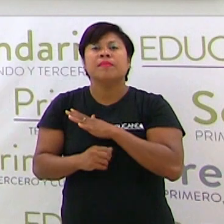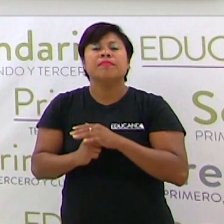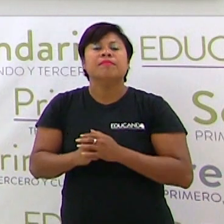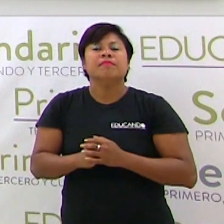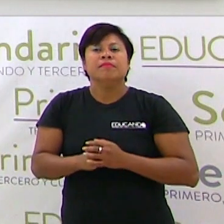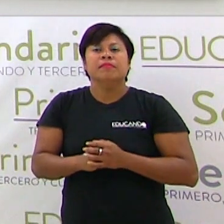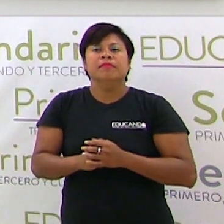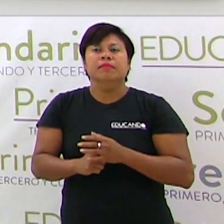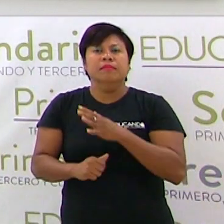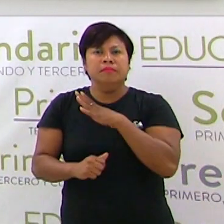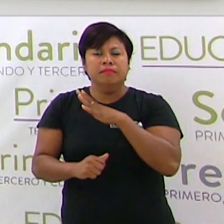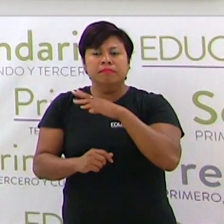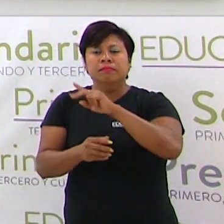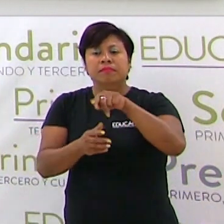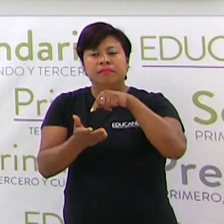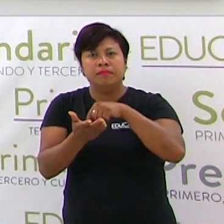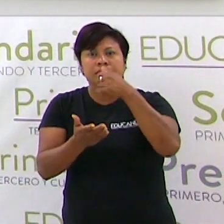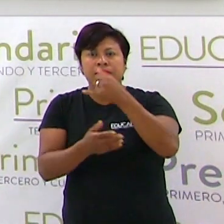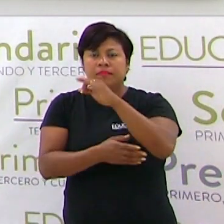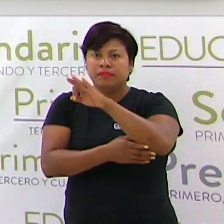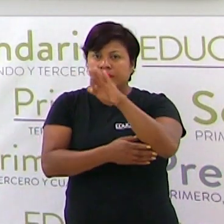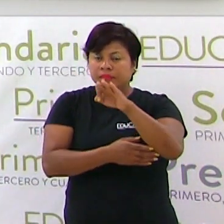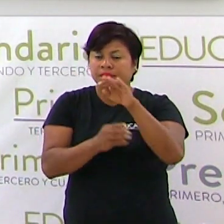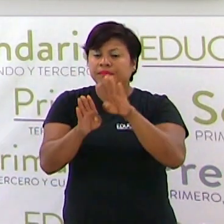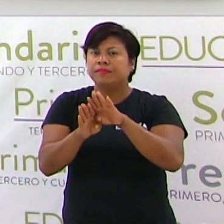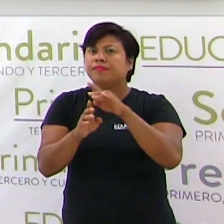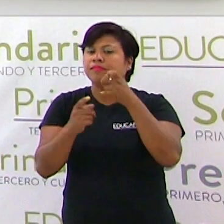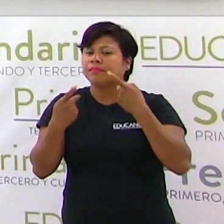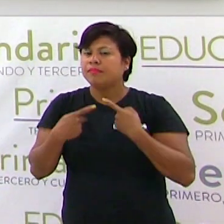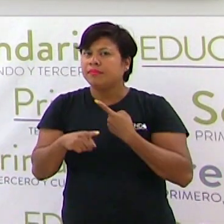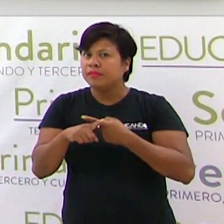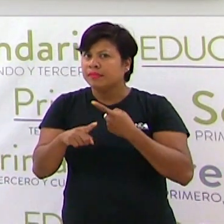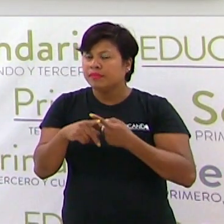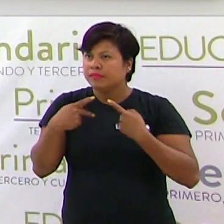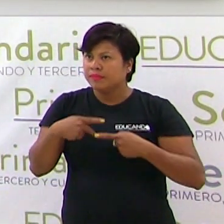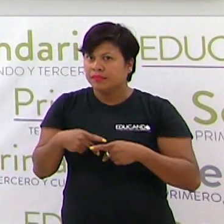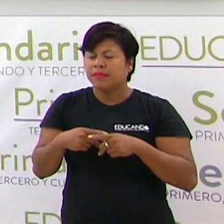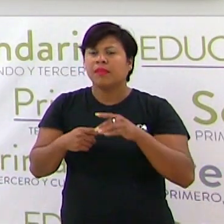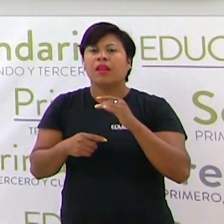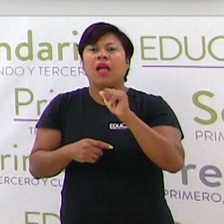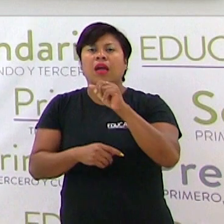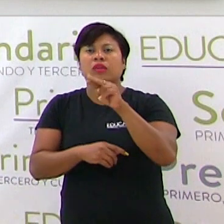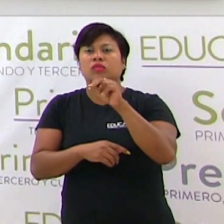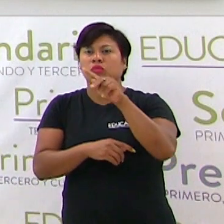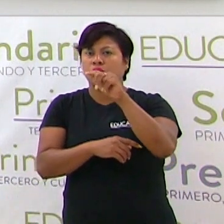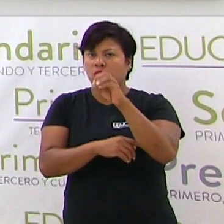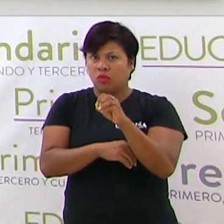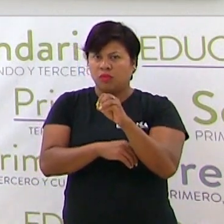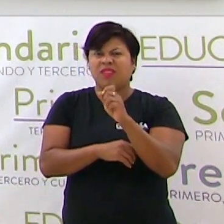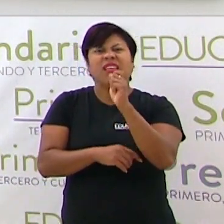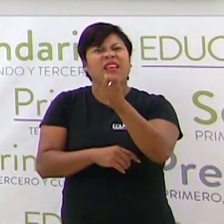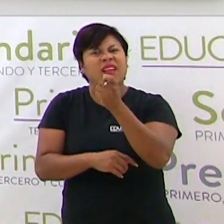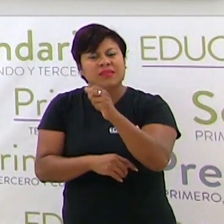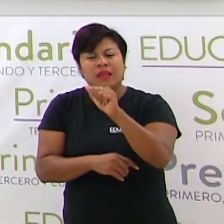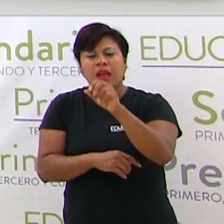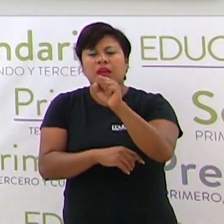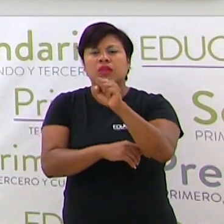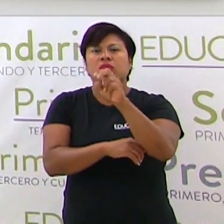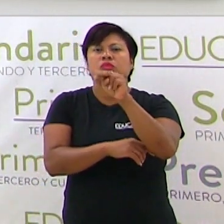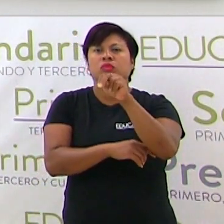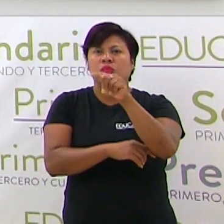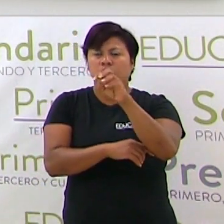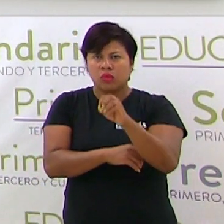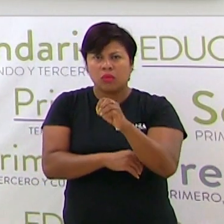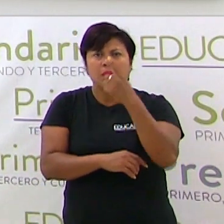entre el lugar y la fecha y los datos del destinatario, el asunto. ¿Qué es el asunto? ¿Para qué escribimos